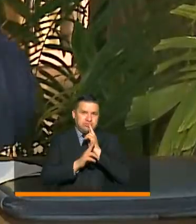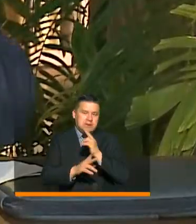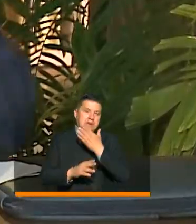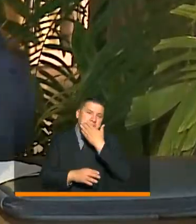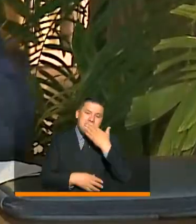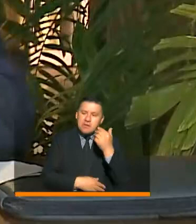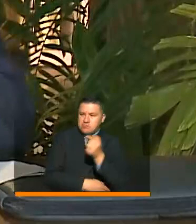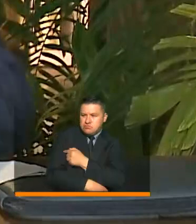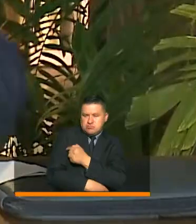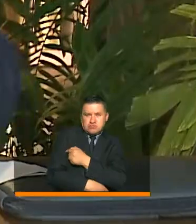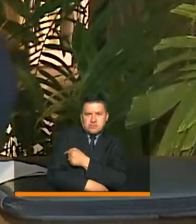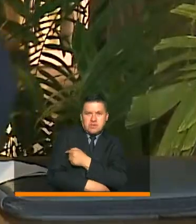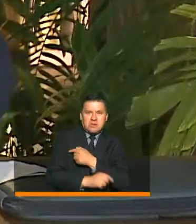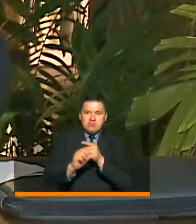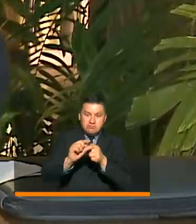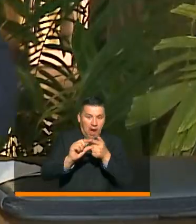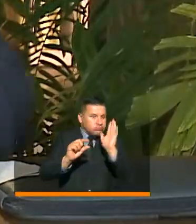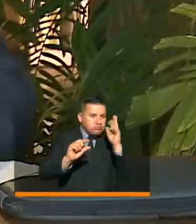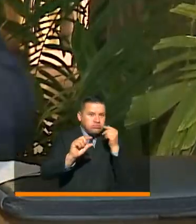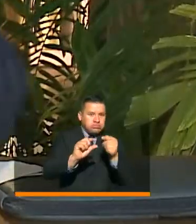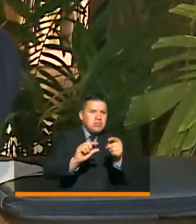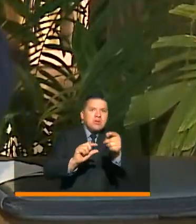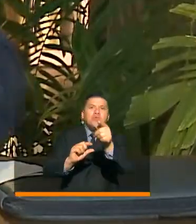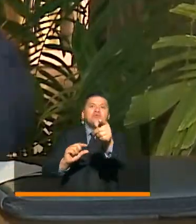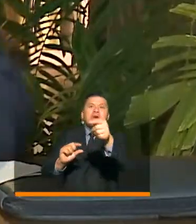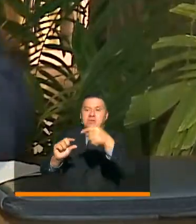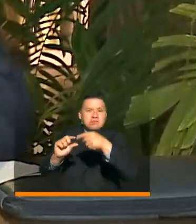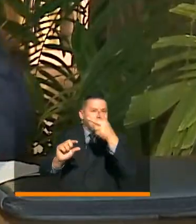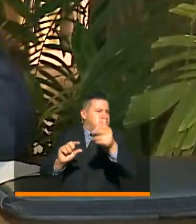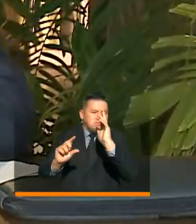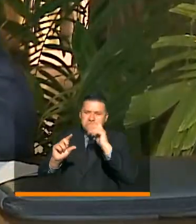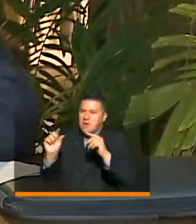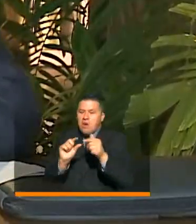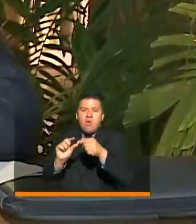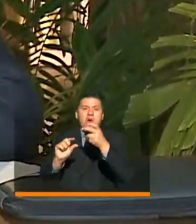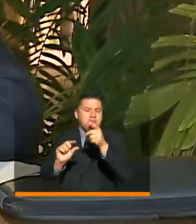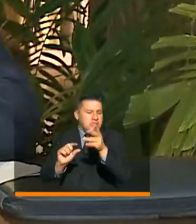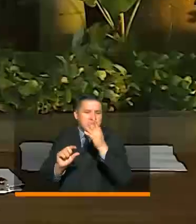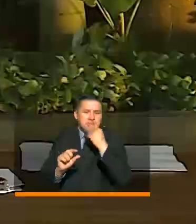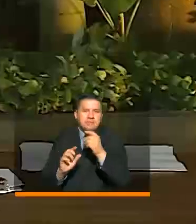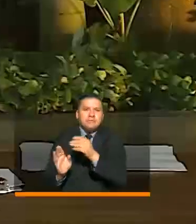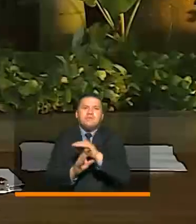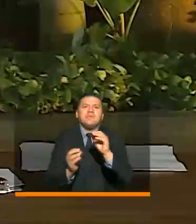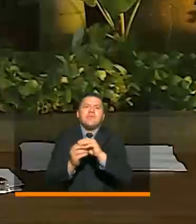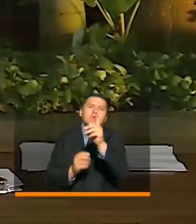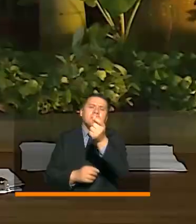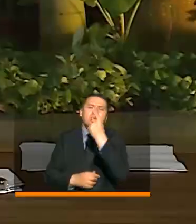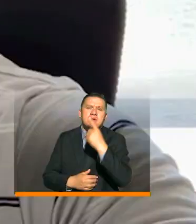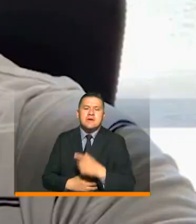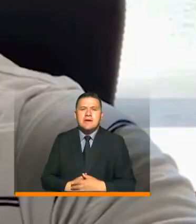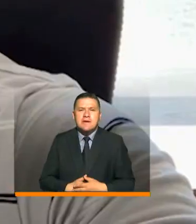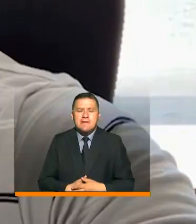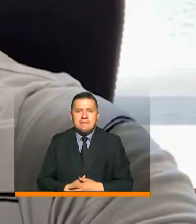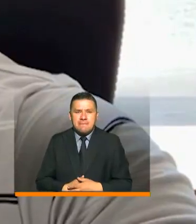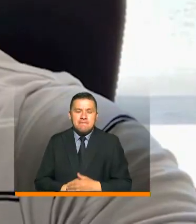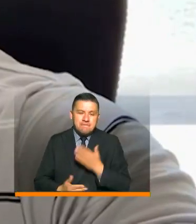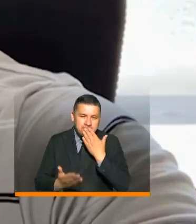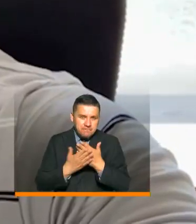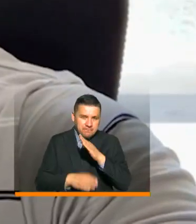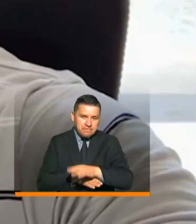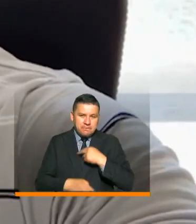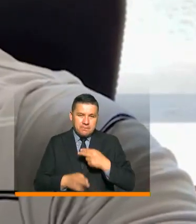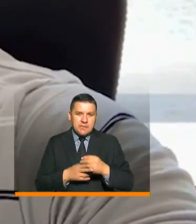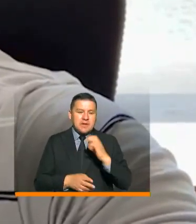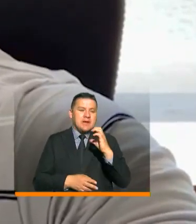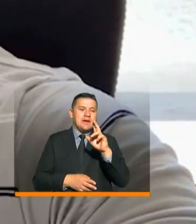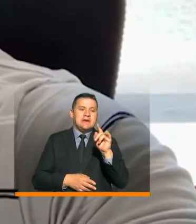la mejor vacuna es la que está disponible, la que está para usted en el punto de vacunación. ¿Qué otra pregunta tenemos? Buenas tardes, mi nombre